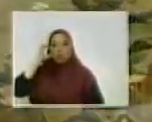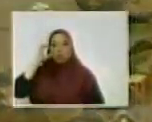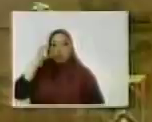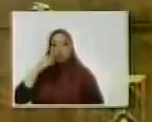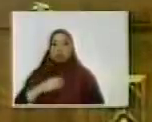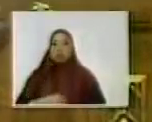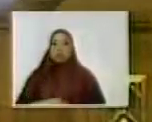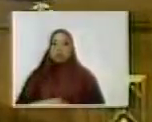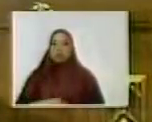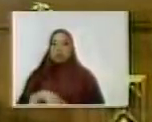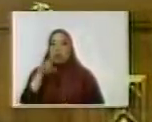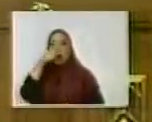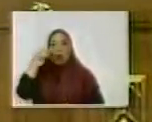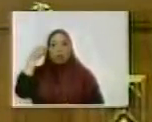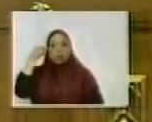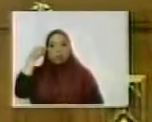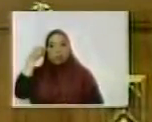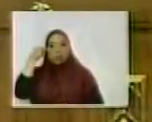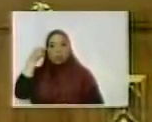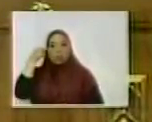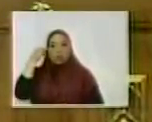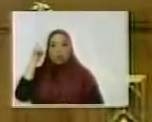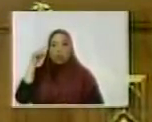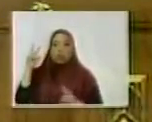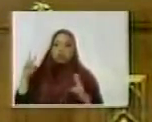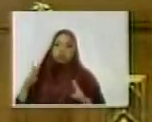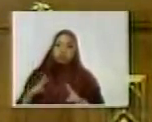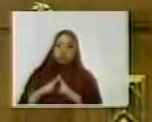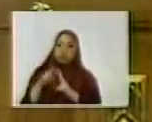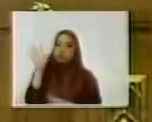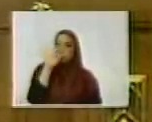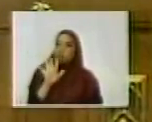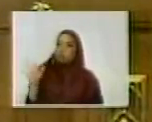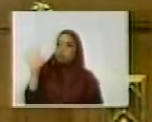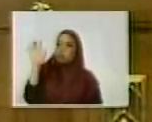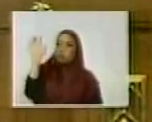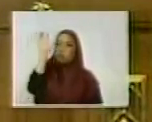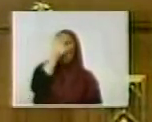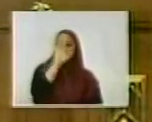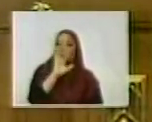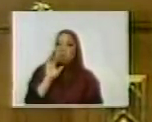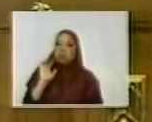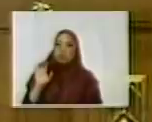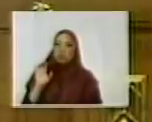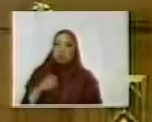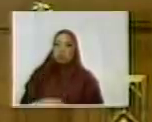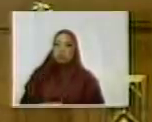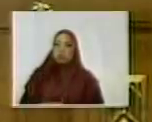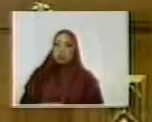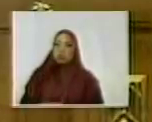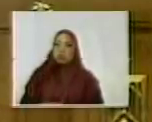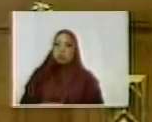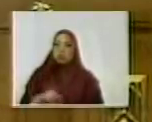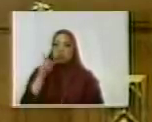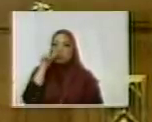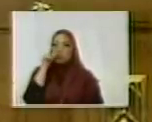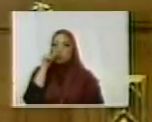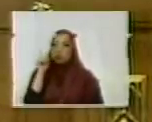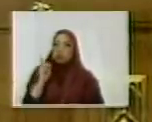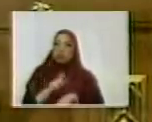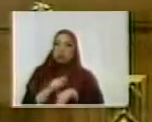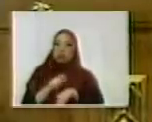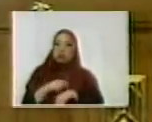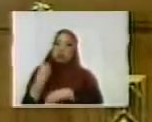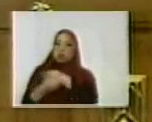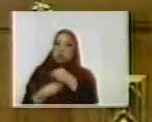europeo, asiático, donde coincidieron y coinciden los mercados del mundo. Tener la posibilidad de